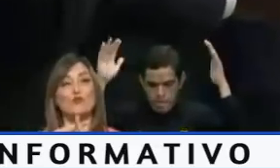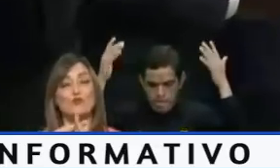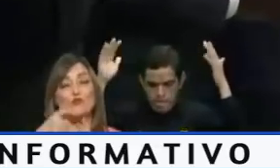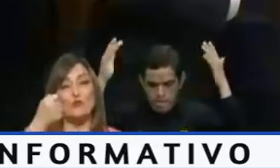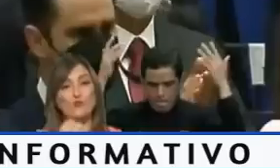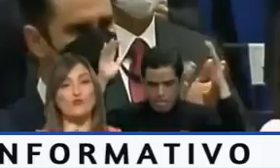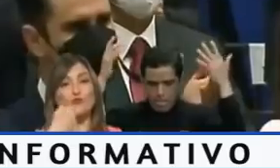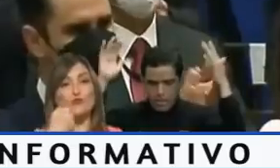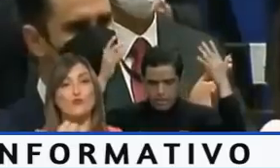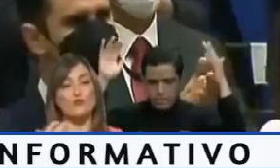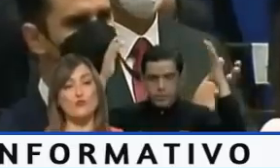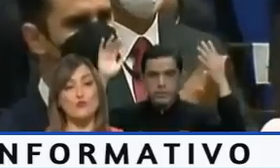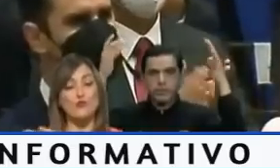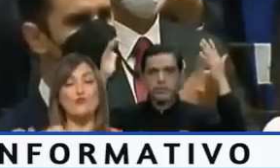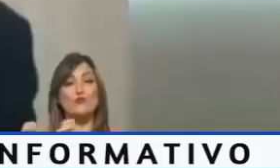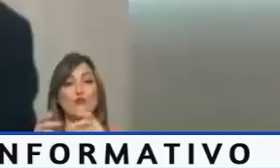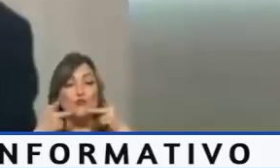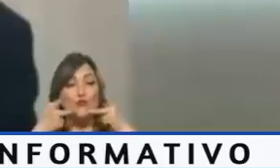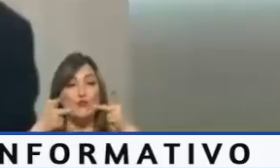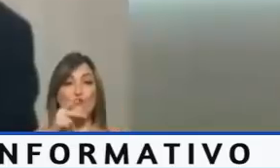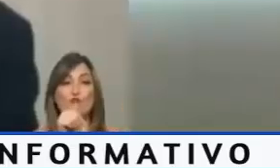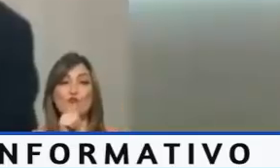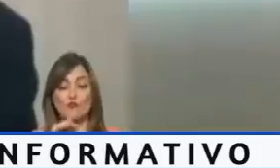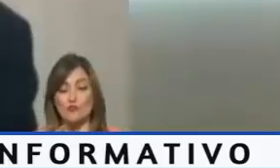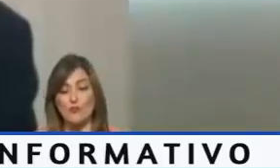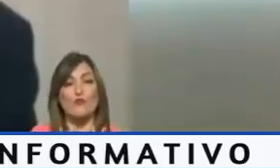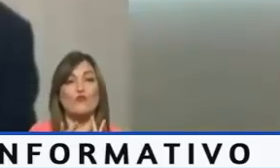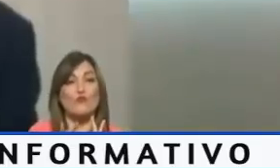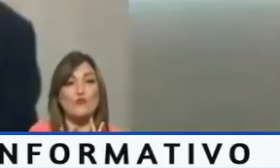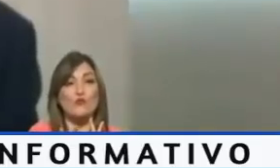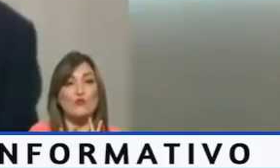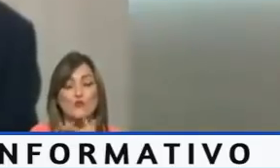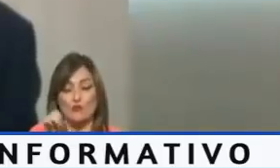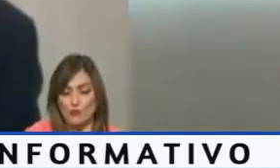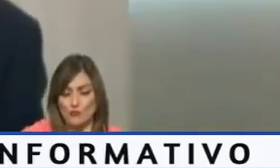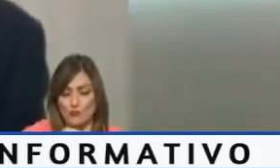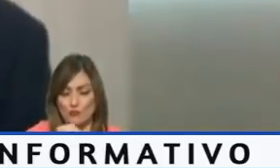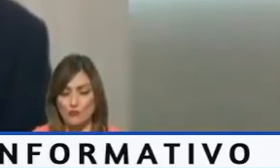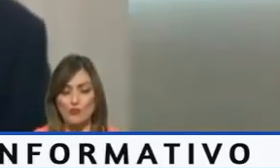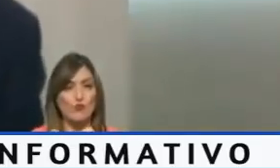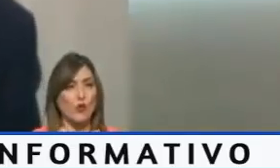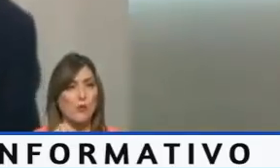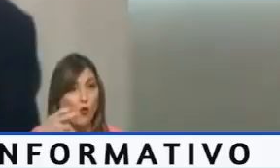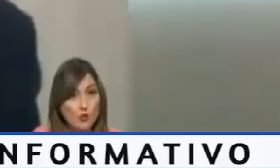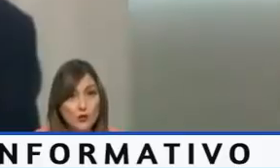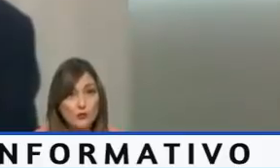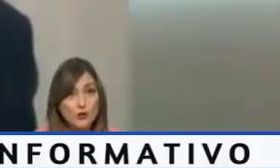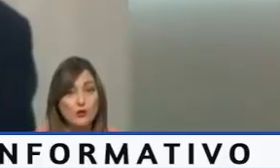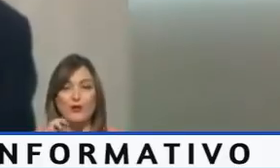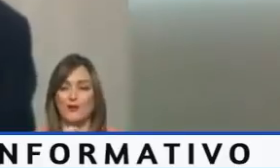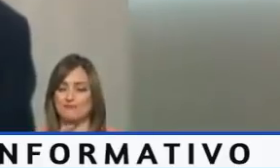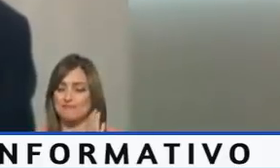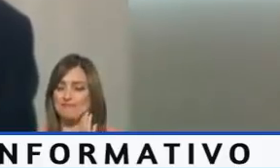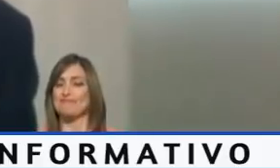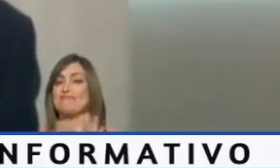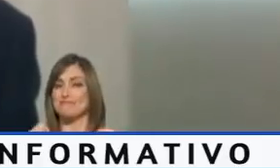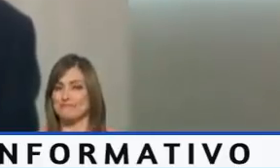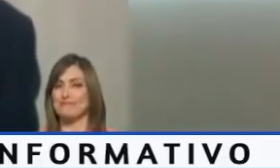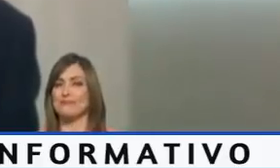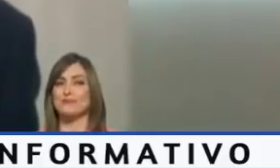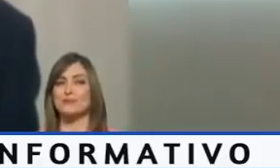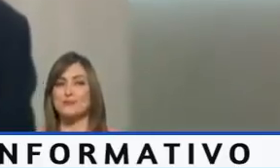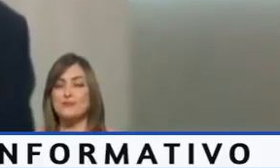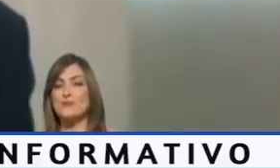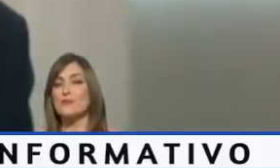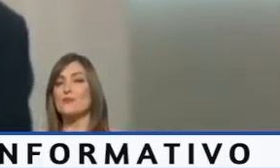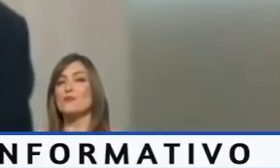por querer emprender. Sus palabras y sus primeras acciones habrían generado un shock de confianza que avivó la intención de recuperar